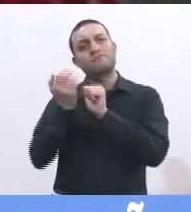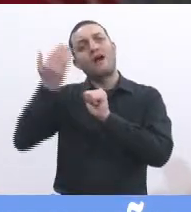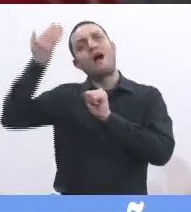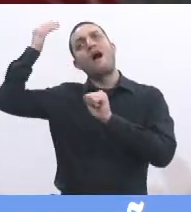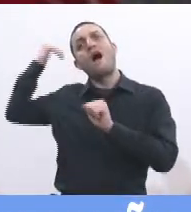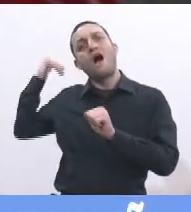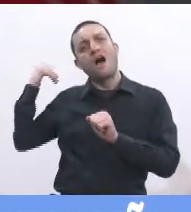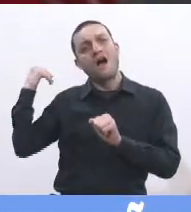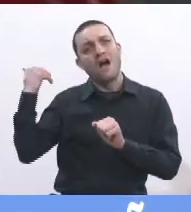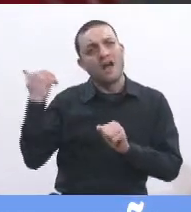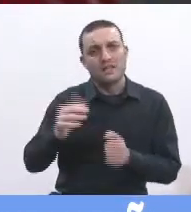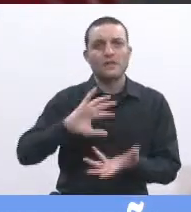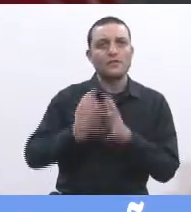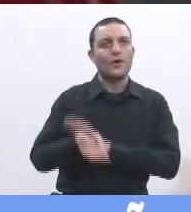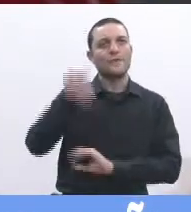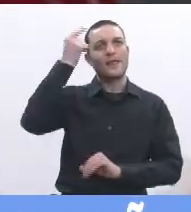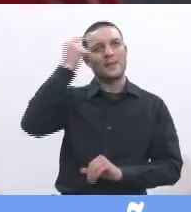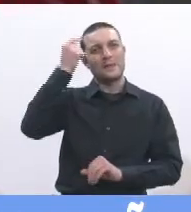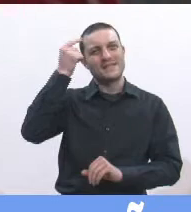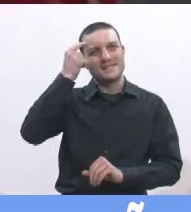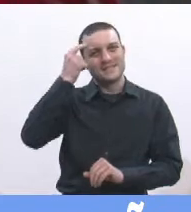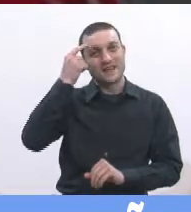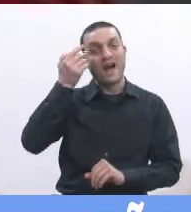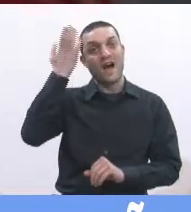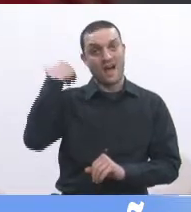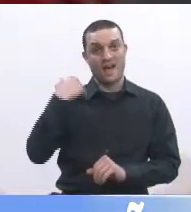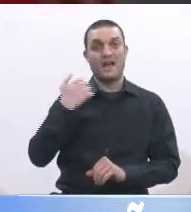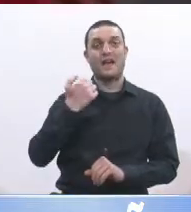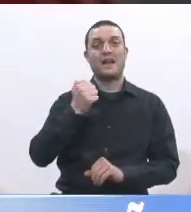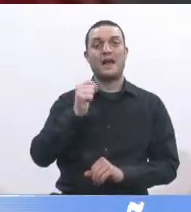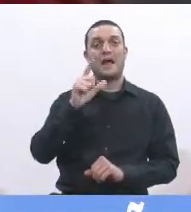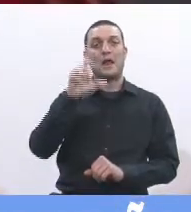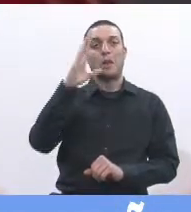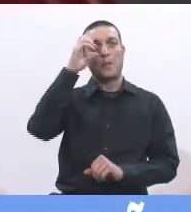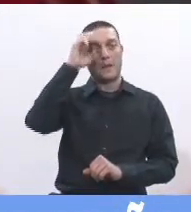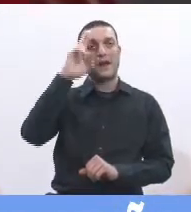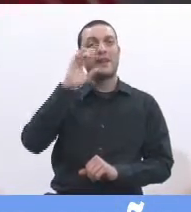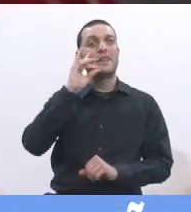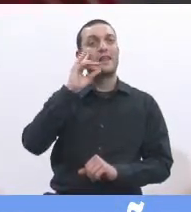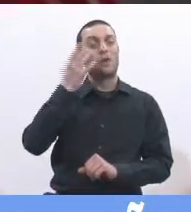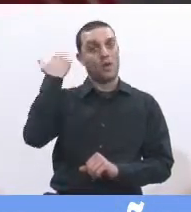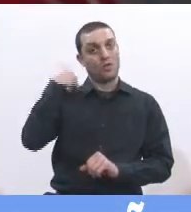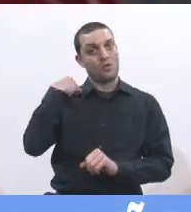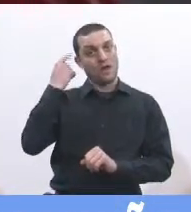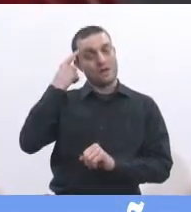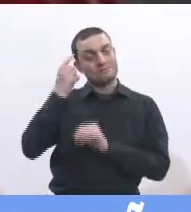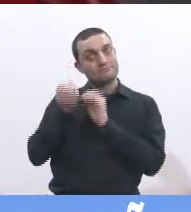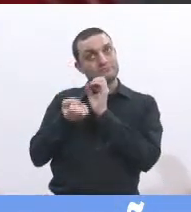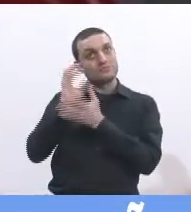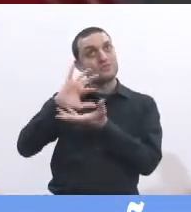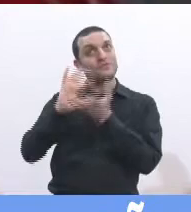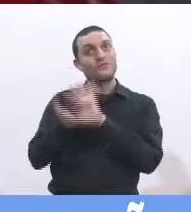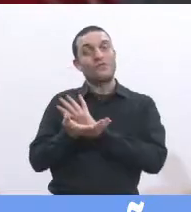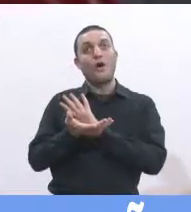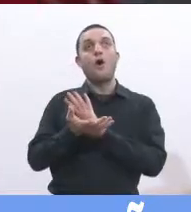federal fiscal que tenía Juan Bautista Alberdi cuando se planteó el diseño de esta